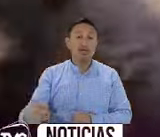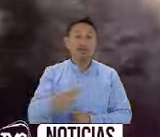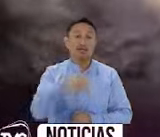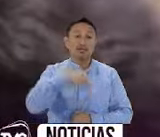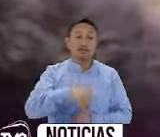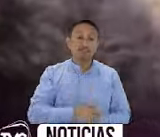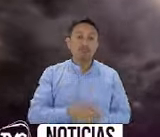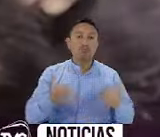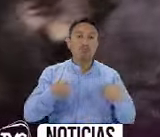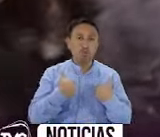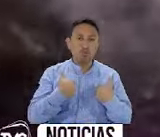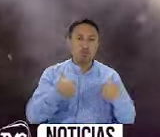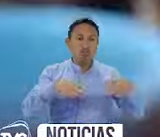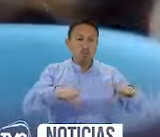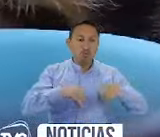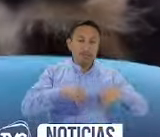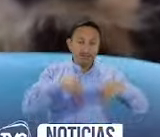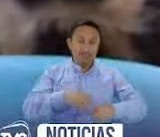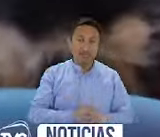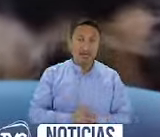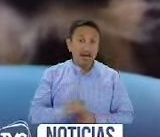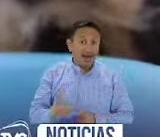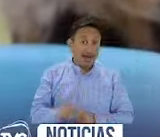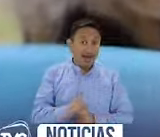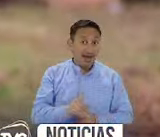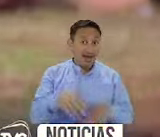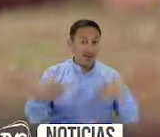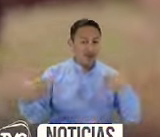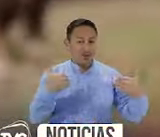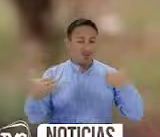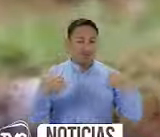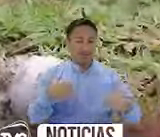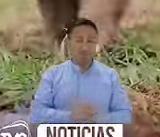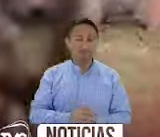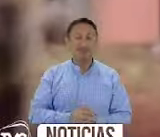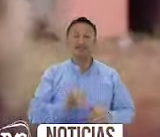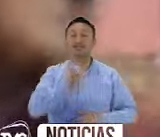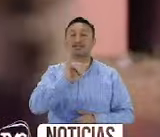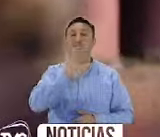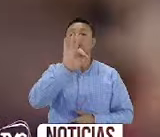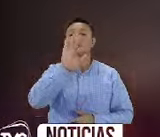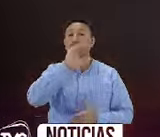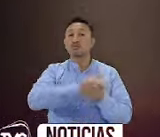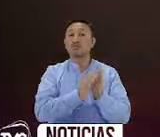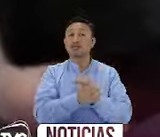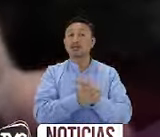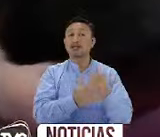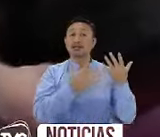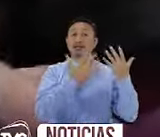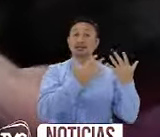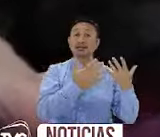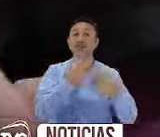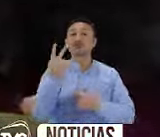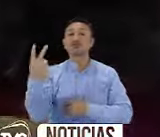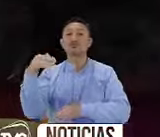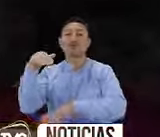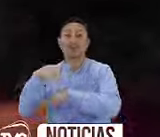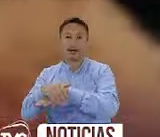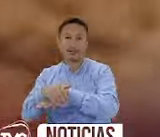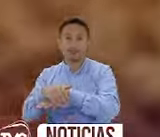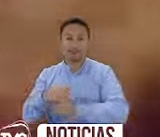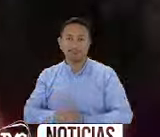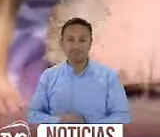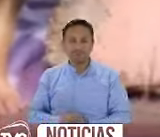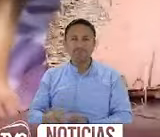y concurso de disfraces caninos este sábado 9 de noviembre desde las 10 hasta las 14 horas. El evento se